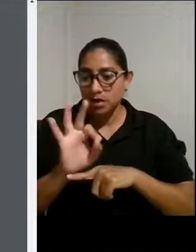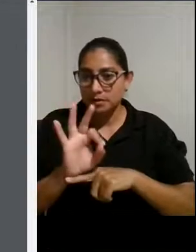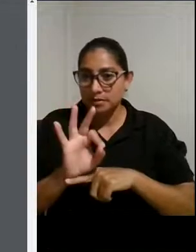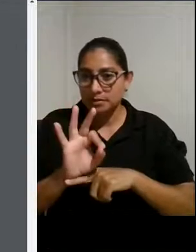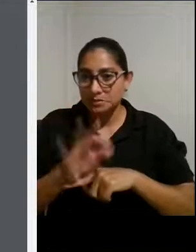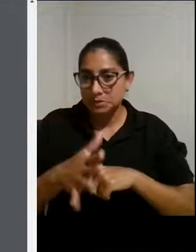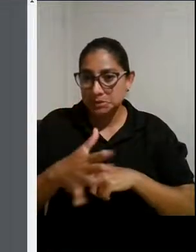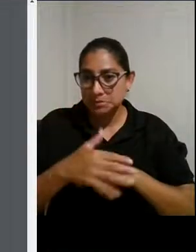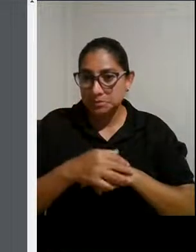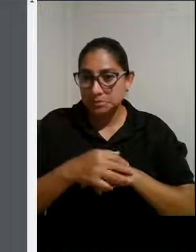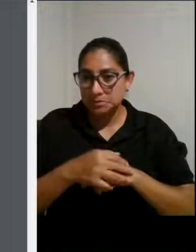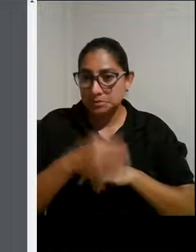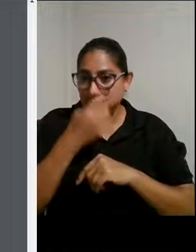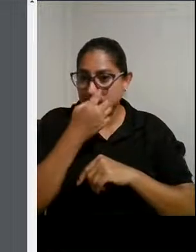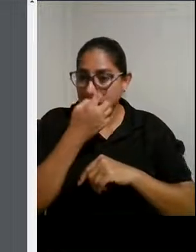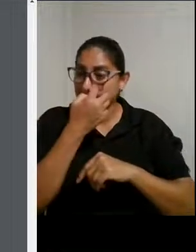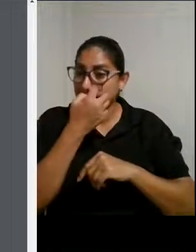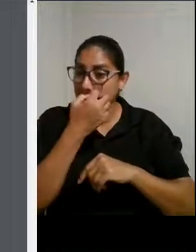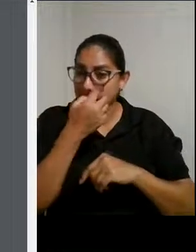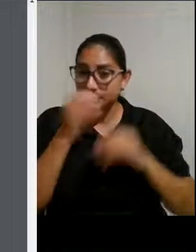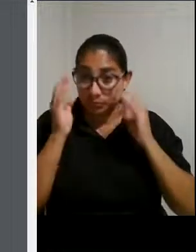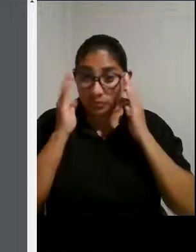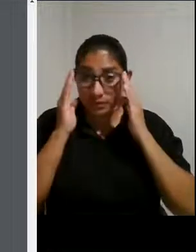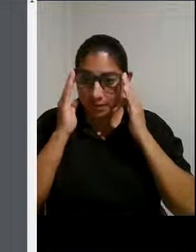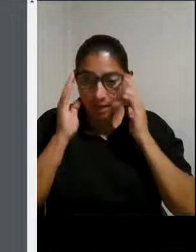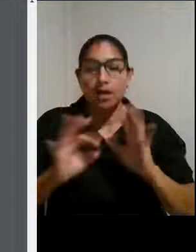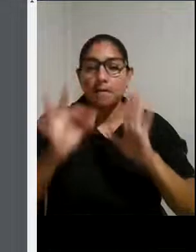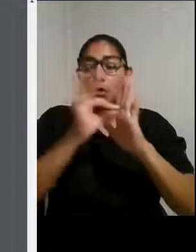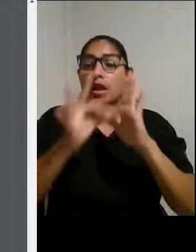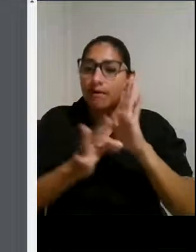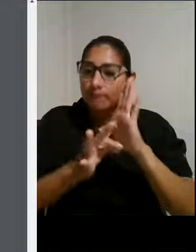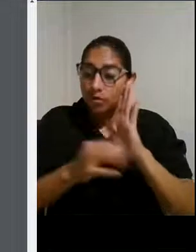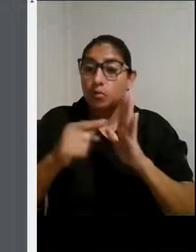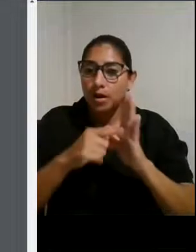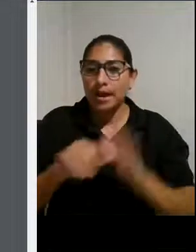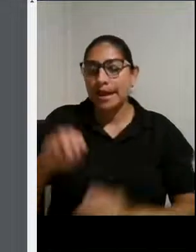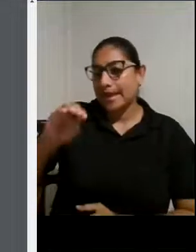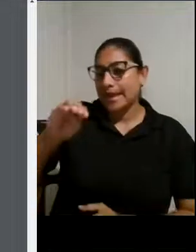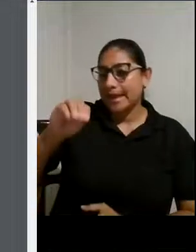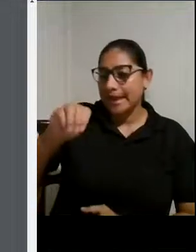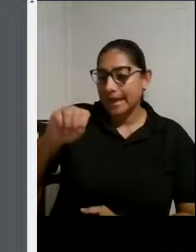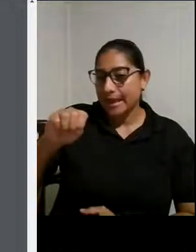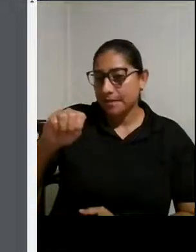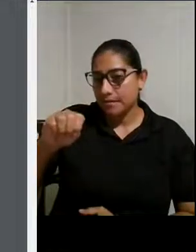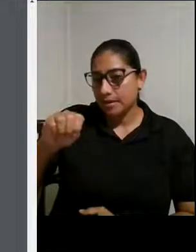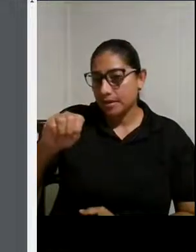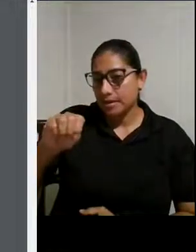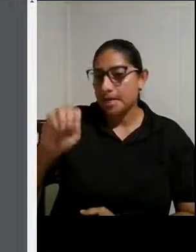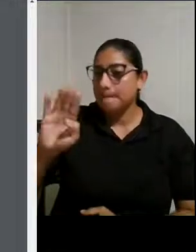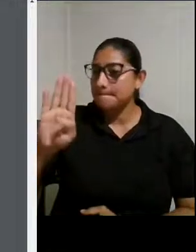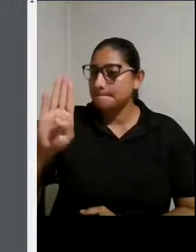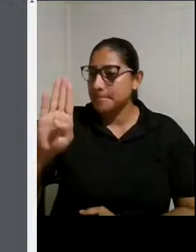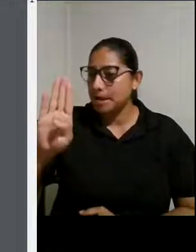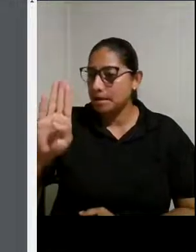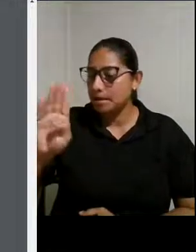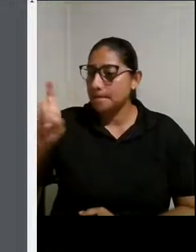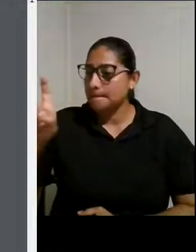ahí. Simplemente quiero que sepan esto. Entonces, cuando estamos calculando una tasa de cambio,